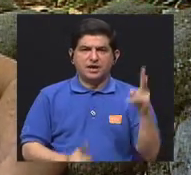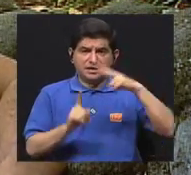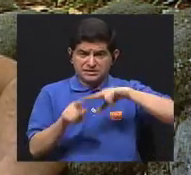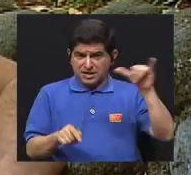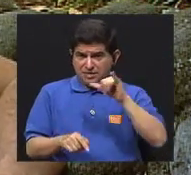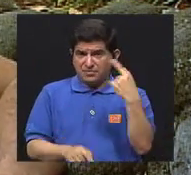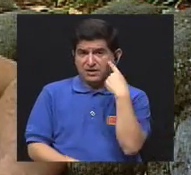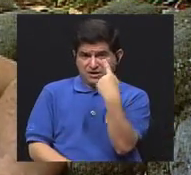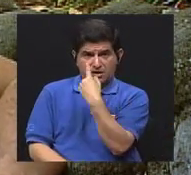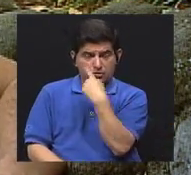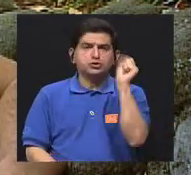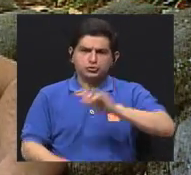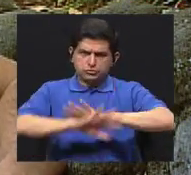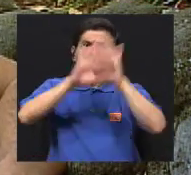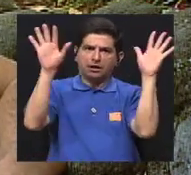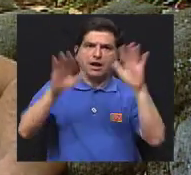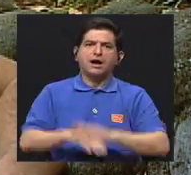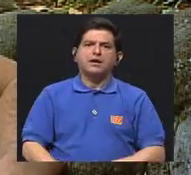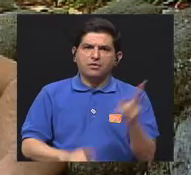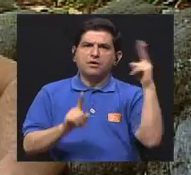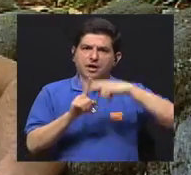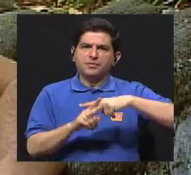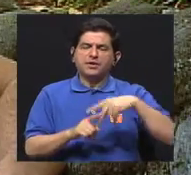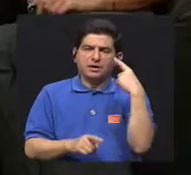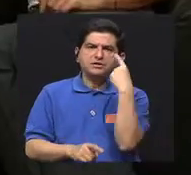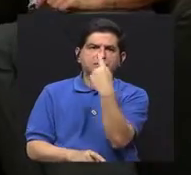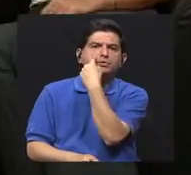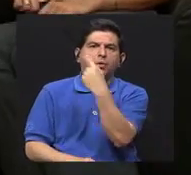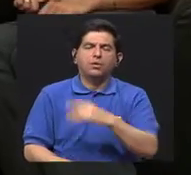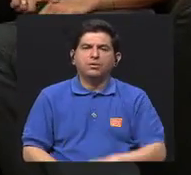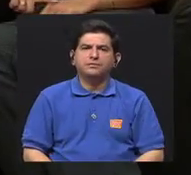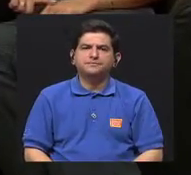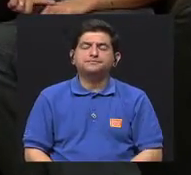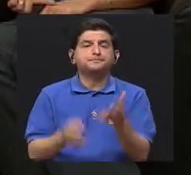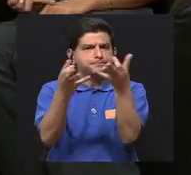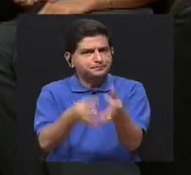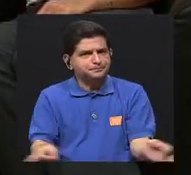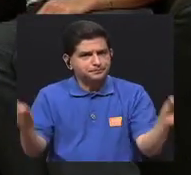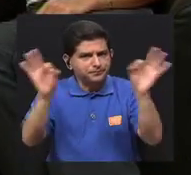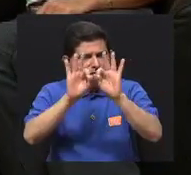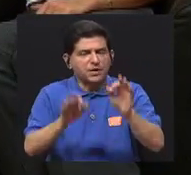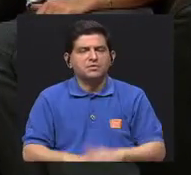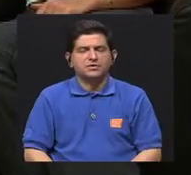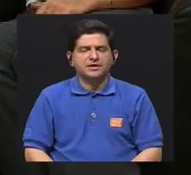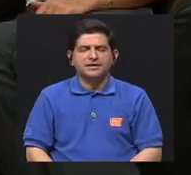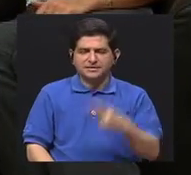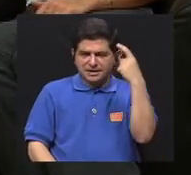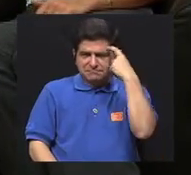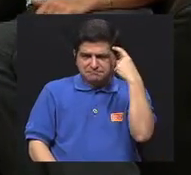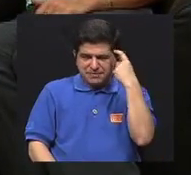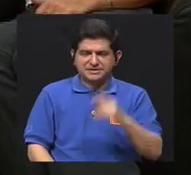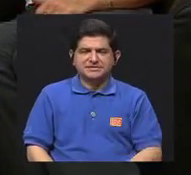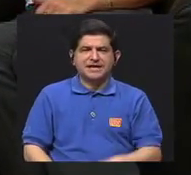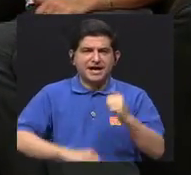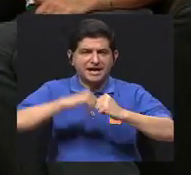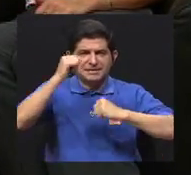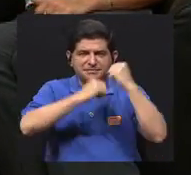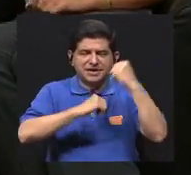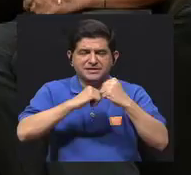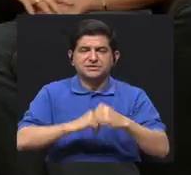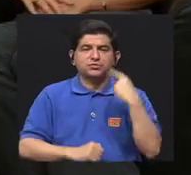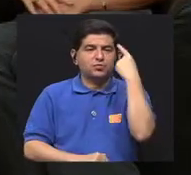¿Aplica también para los ojos? Claro, aplica para los ojos. Es importante que aplica inclusive para las